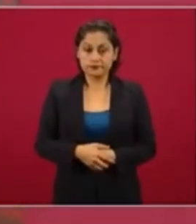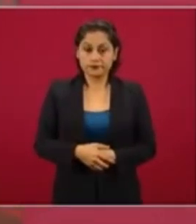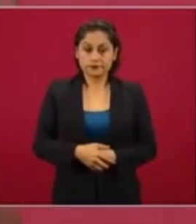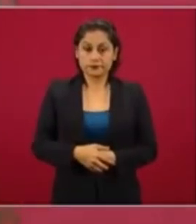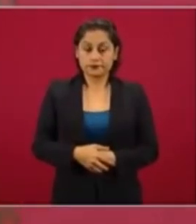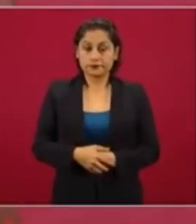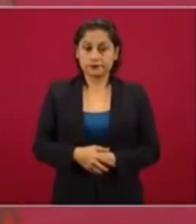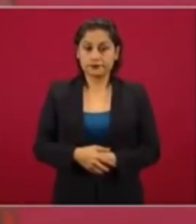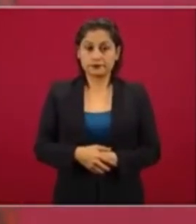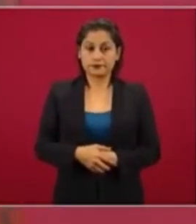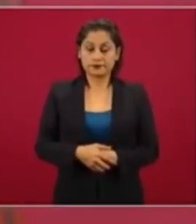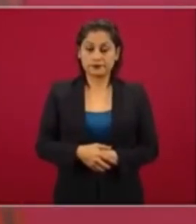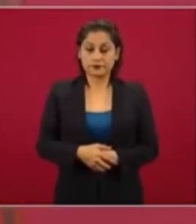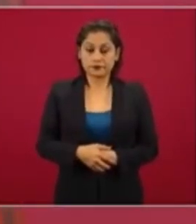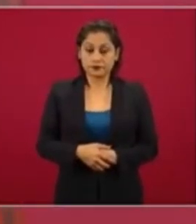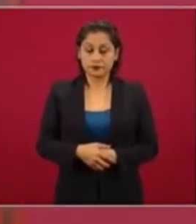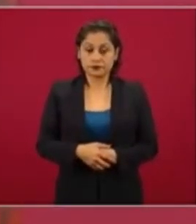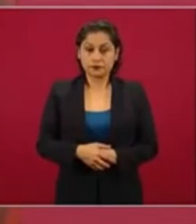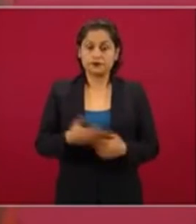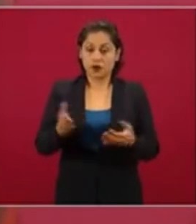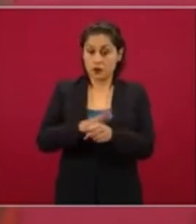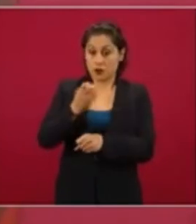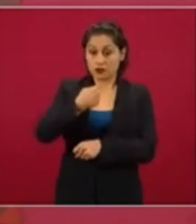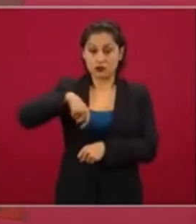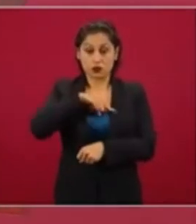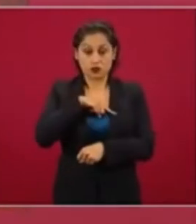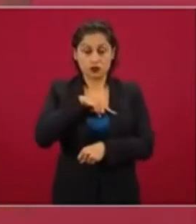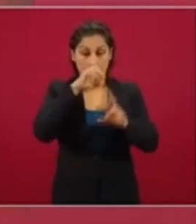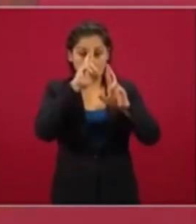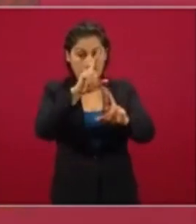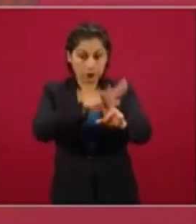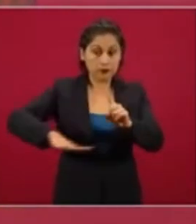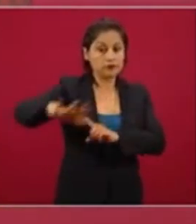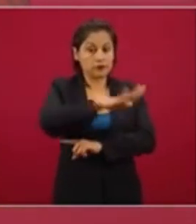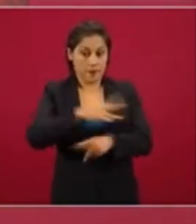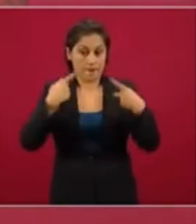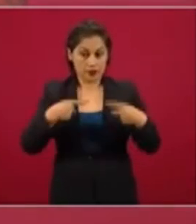y, como le tenemos respeto y confianza al pueblo,